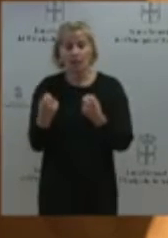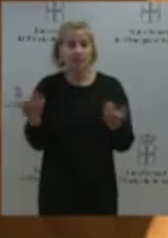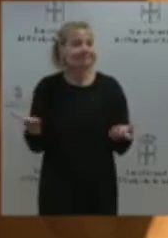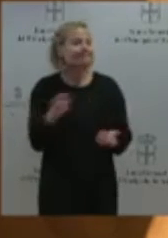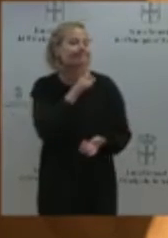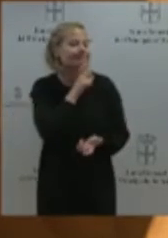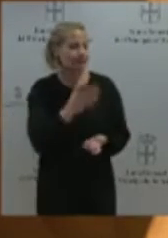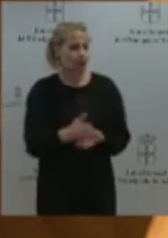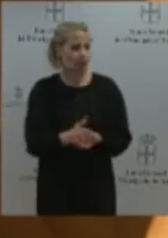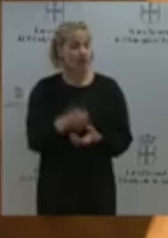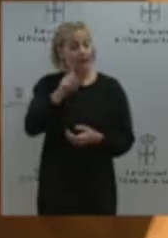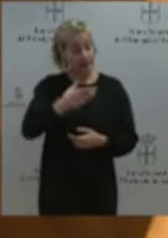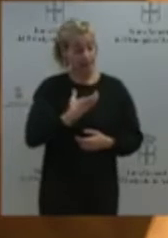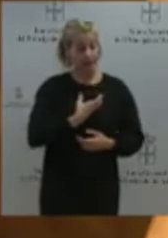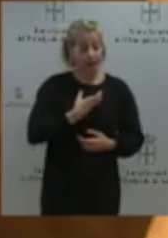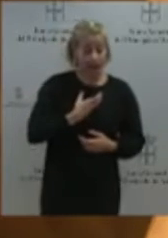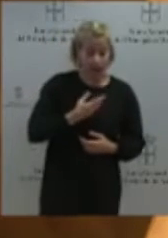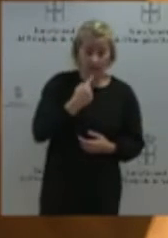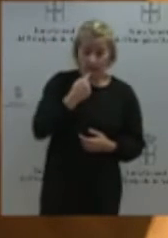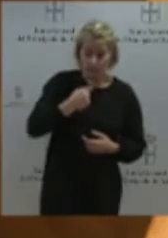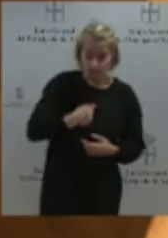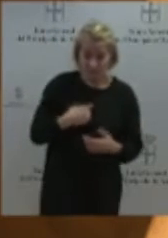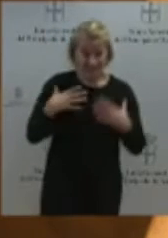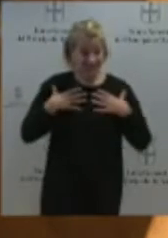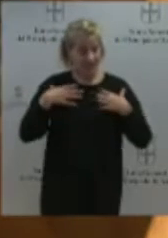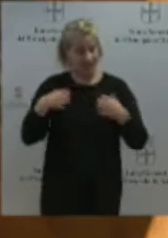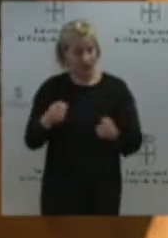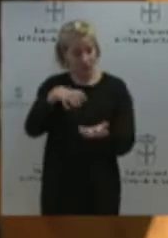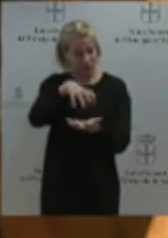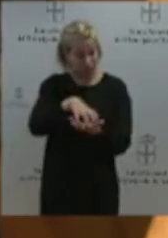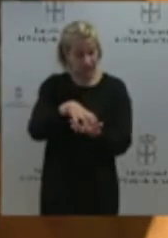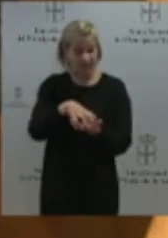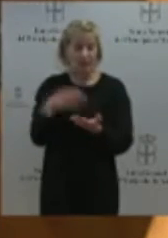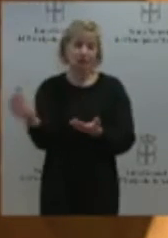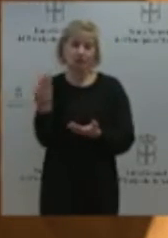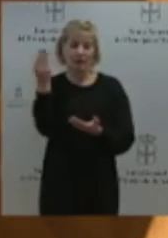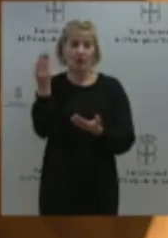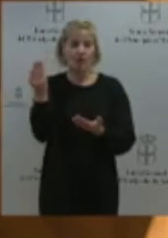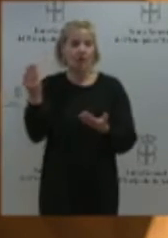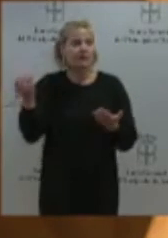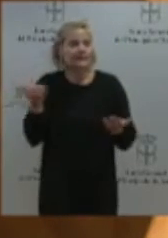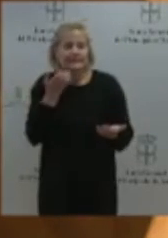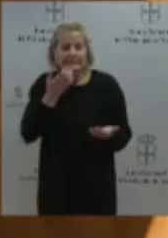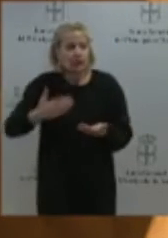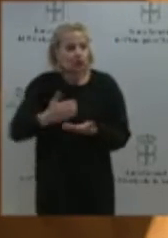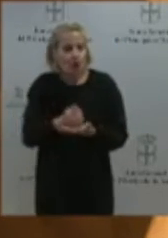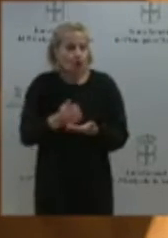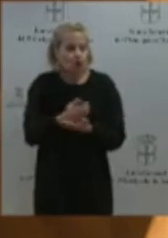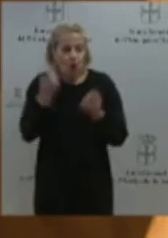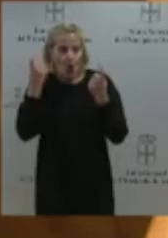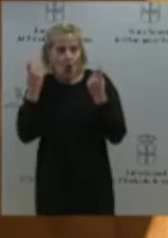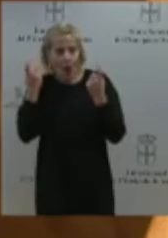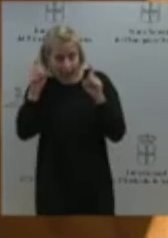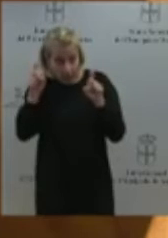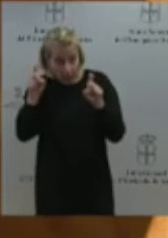mejorados, si detraemos dinero de la inversión, la pregunta que yo me hago es ¿cómo lo pagamos, señor Ripa? ¿Cómo lo